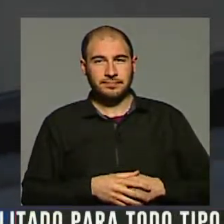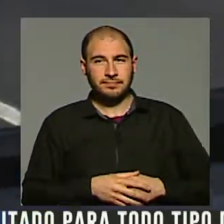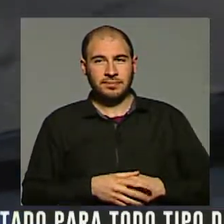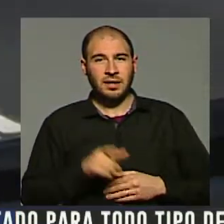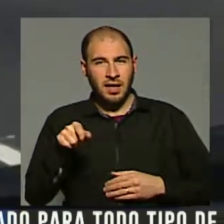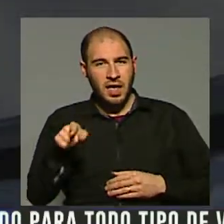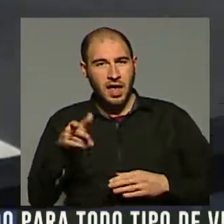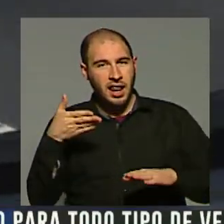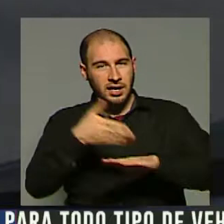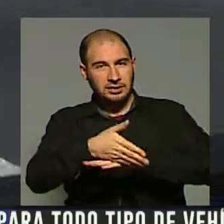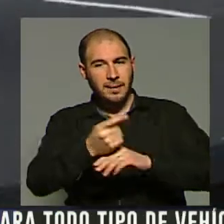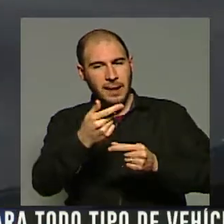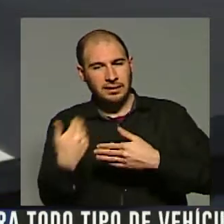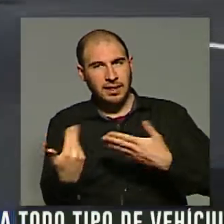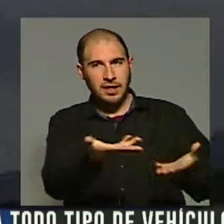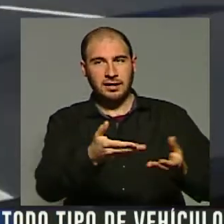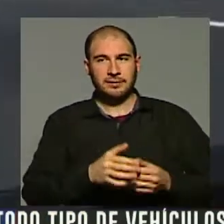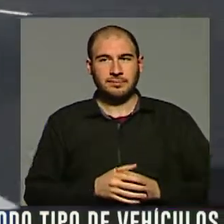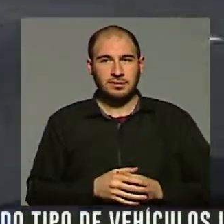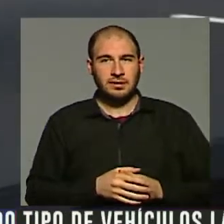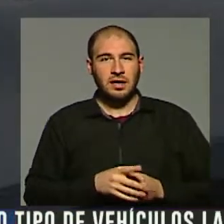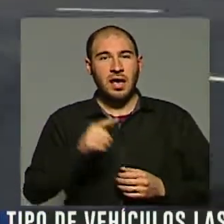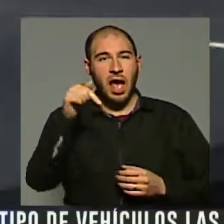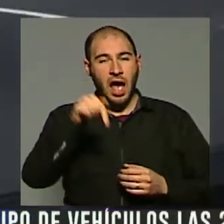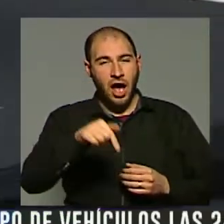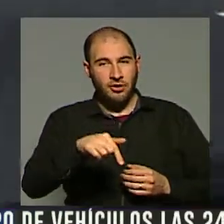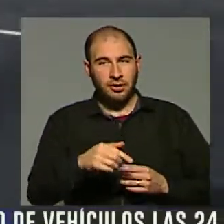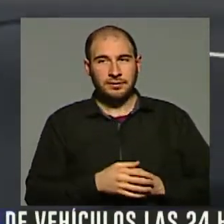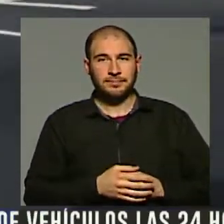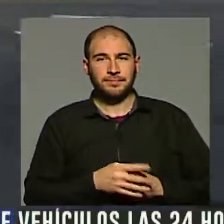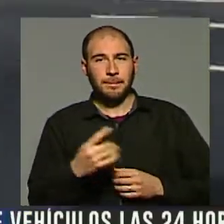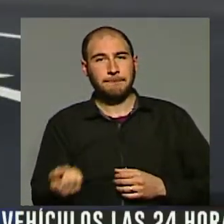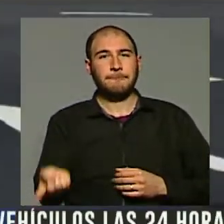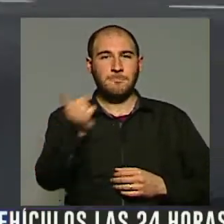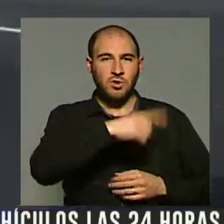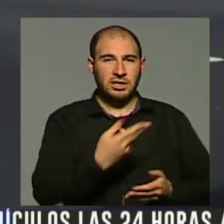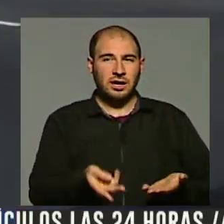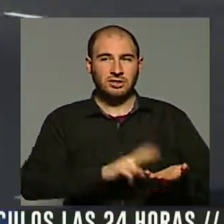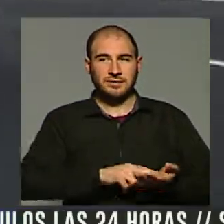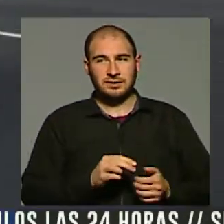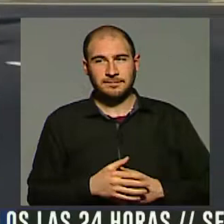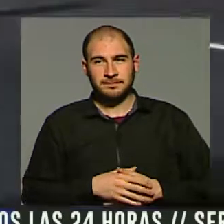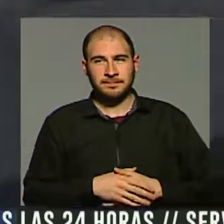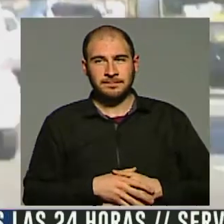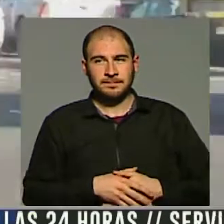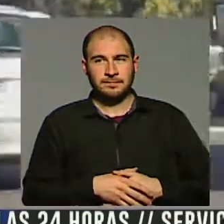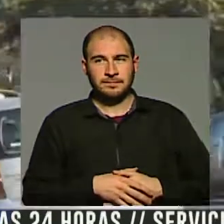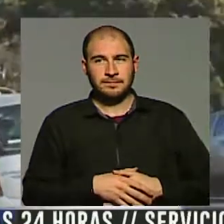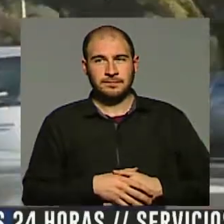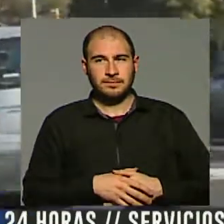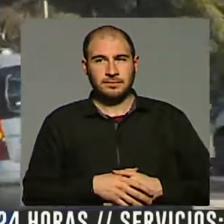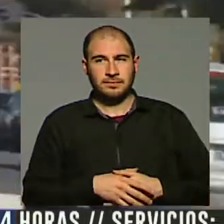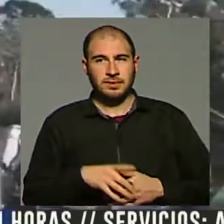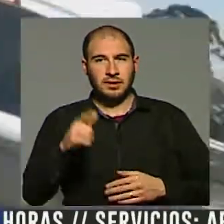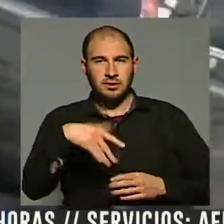Él entró, dejó el dinero y ahora estamos regresando.